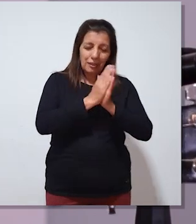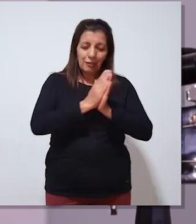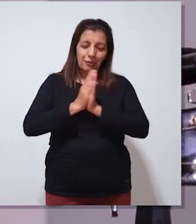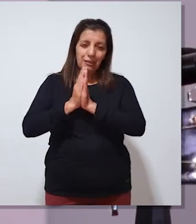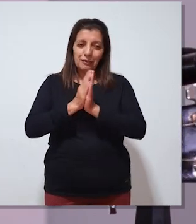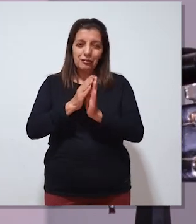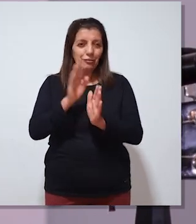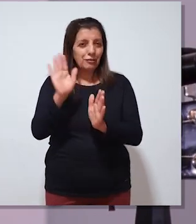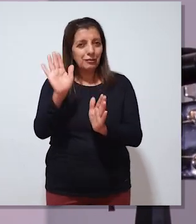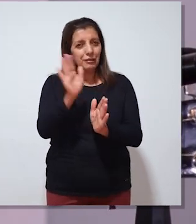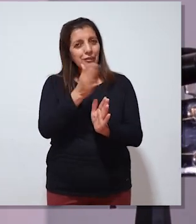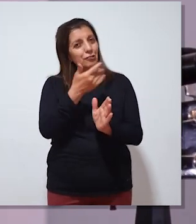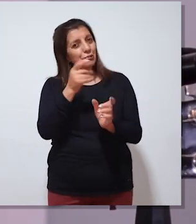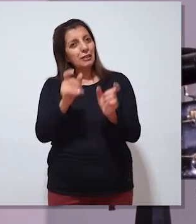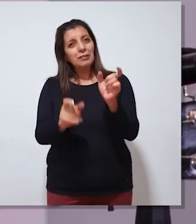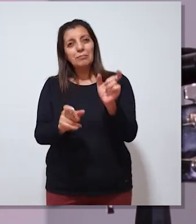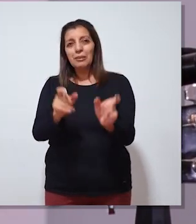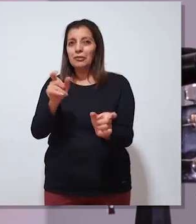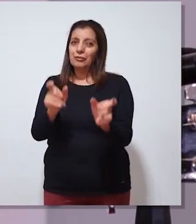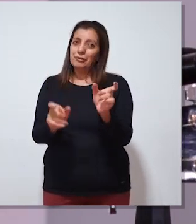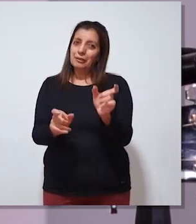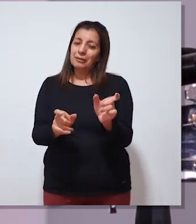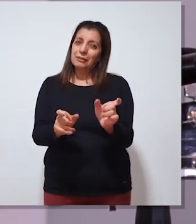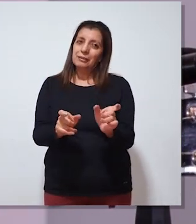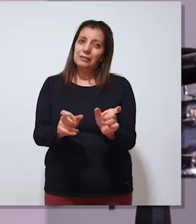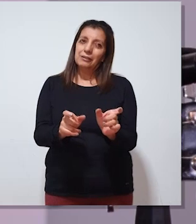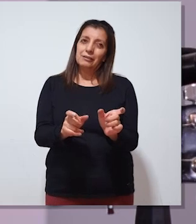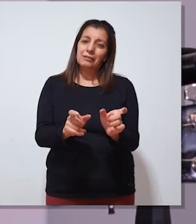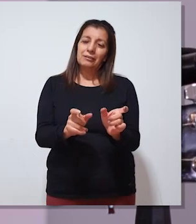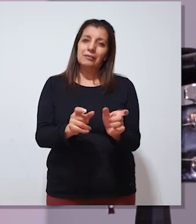nuestra oración, nuestra